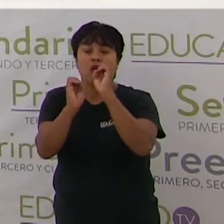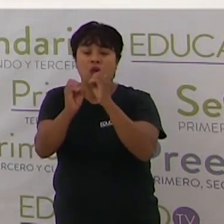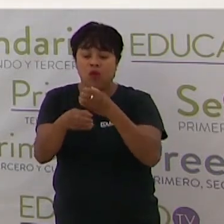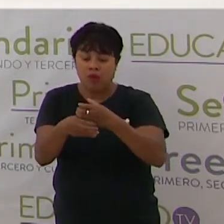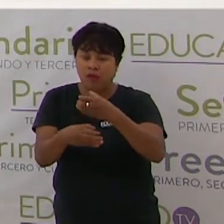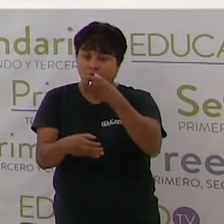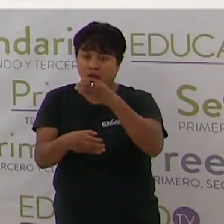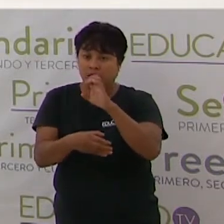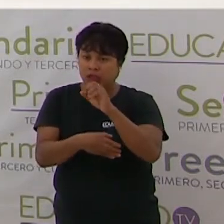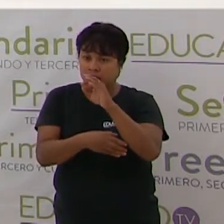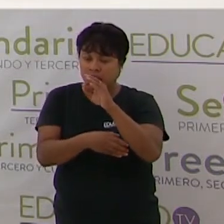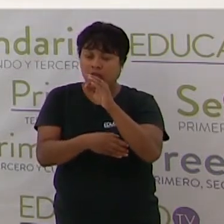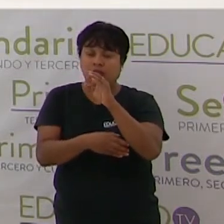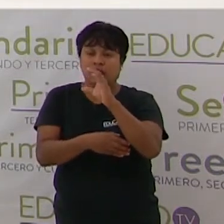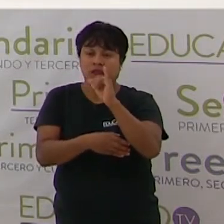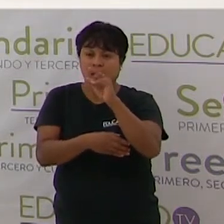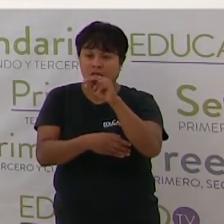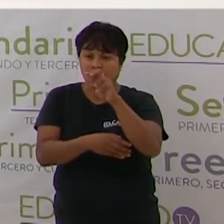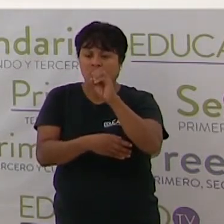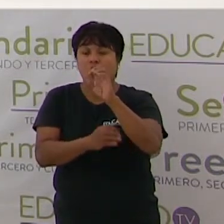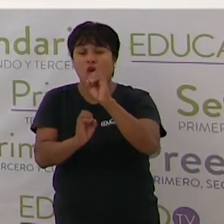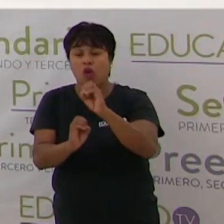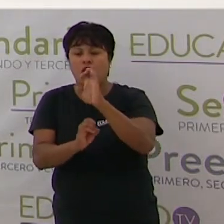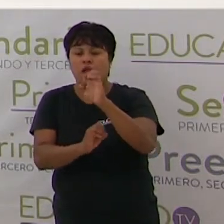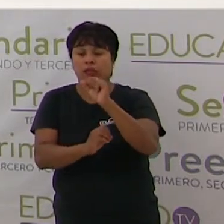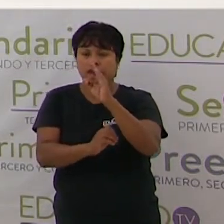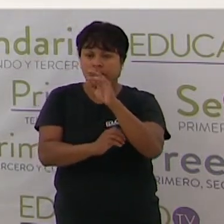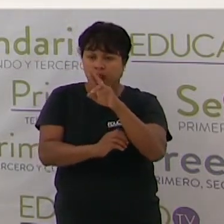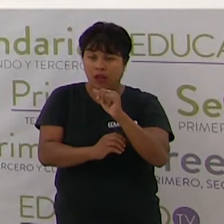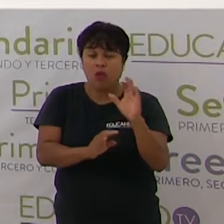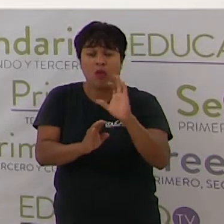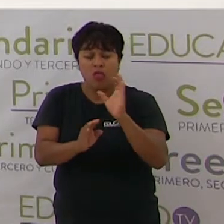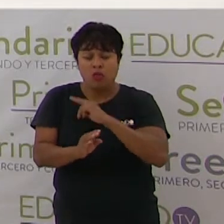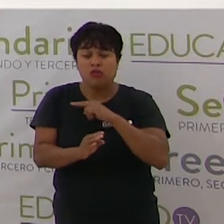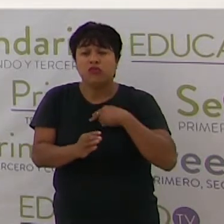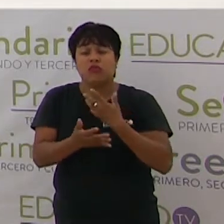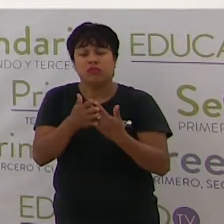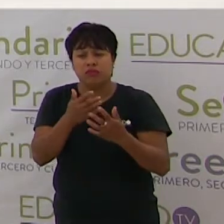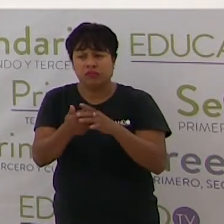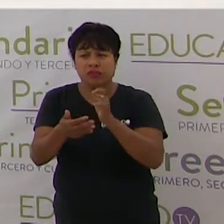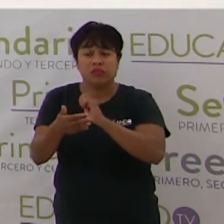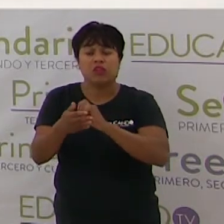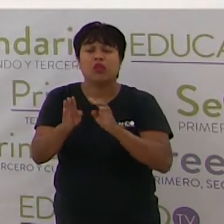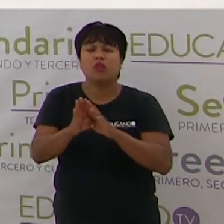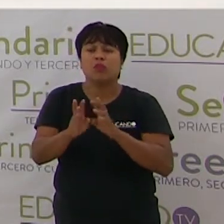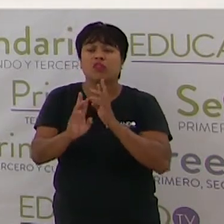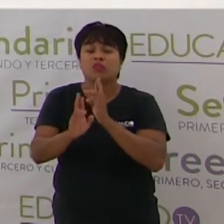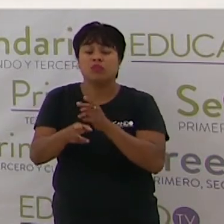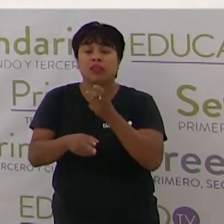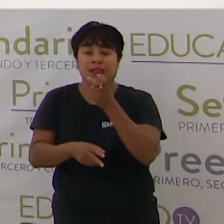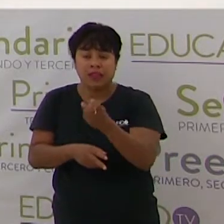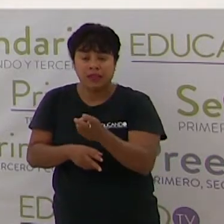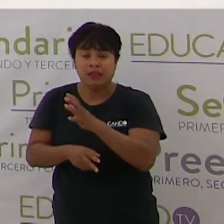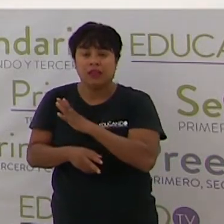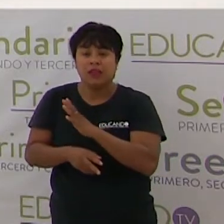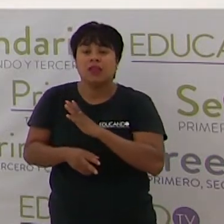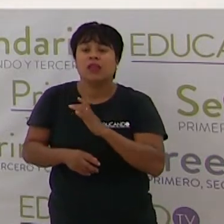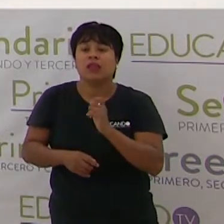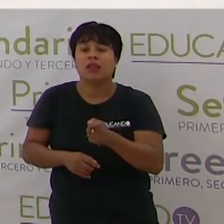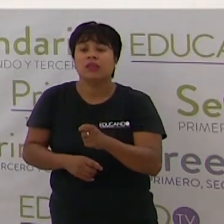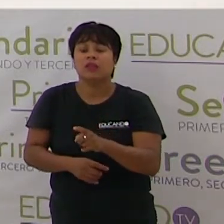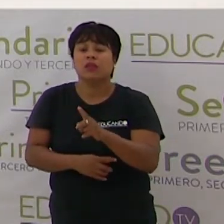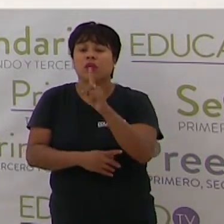cilindro-esfera. Al hacer la operación matemática nos da como resultado que esa relación es